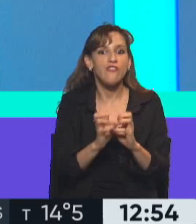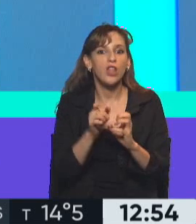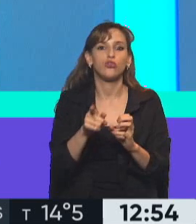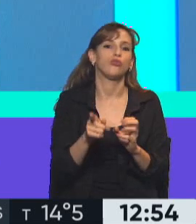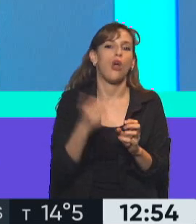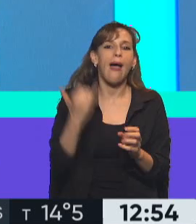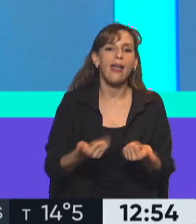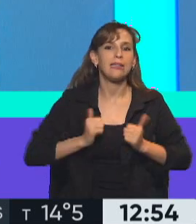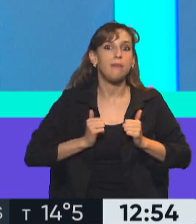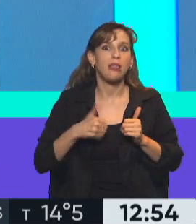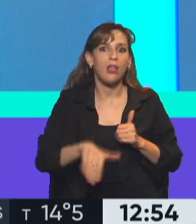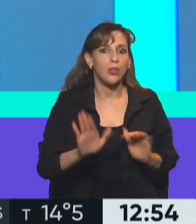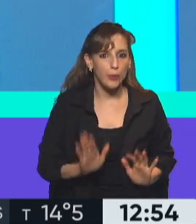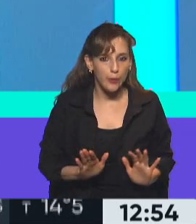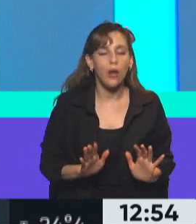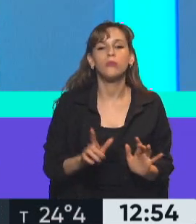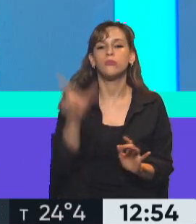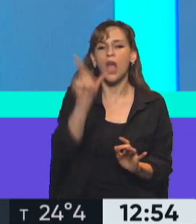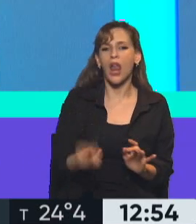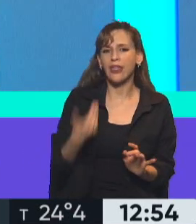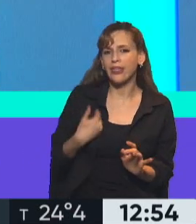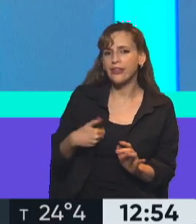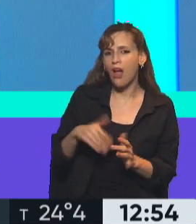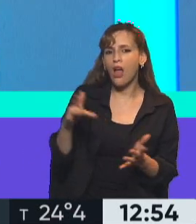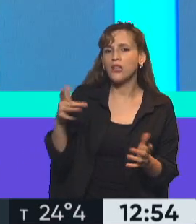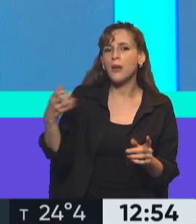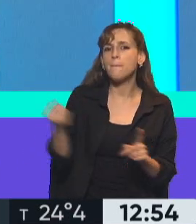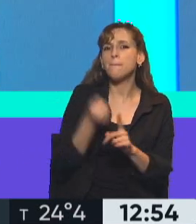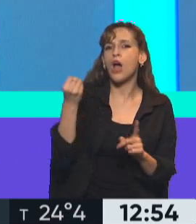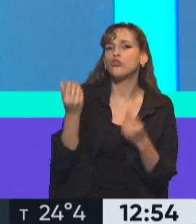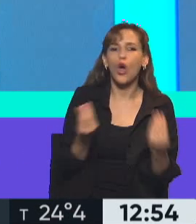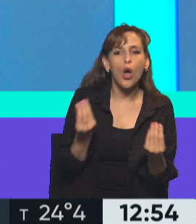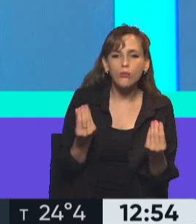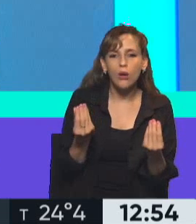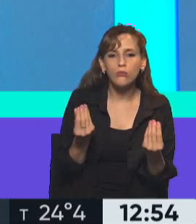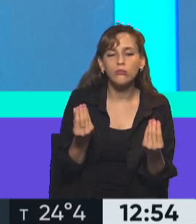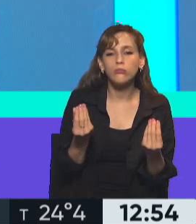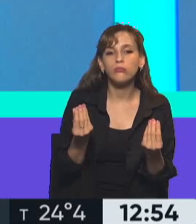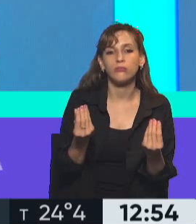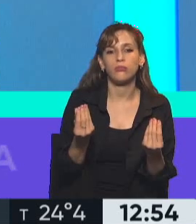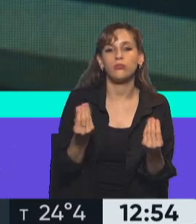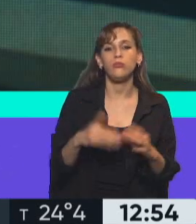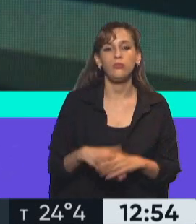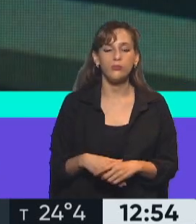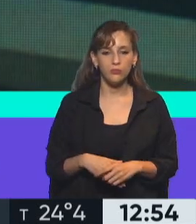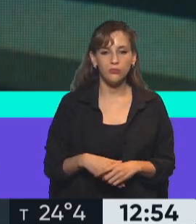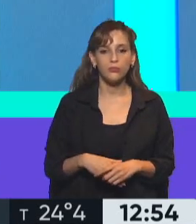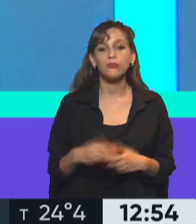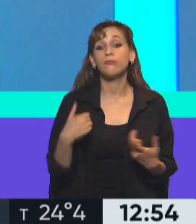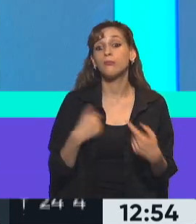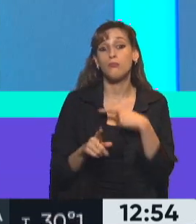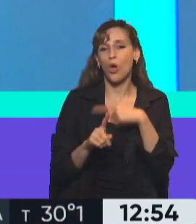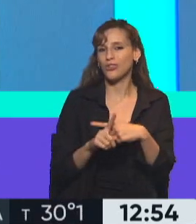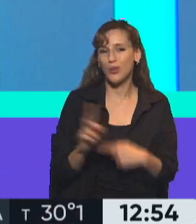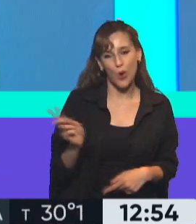crece el petróleo. ¿Cómo nos impacta a nuestro país? De momento diría, y insisto, no me animo a hacer mucha proyección, no de manera positiva,